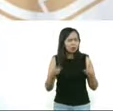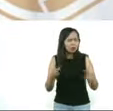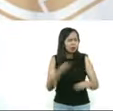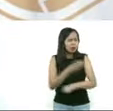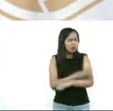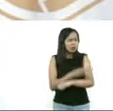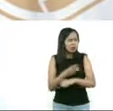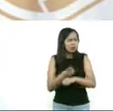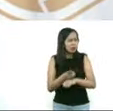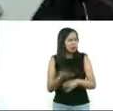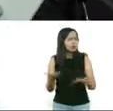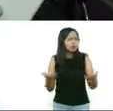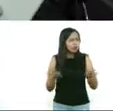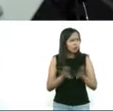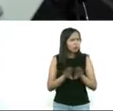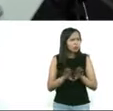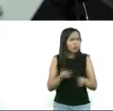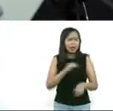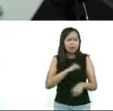con todas las alcaldías?